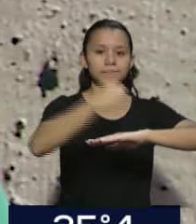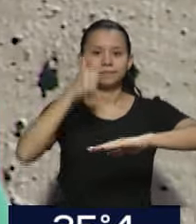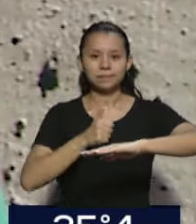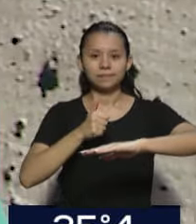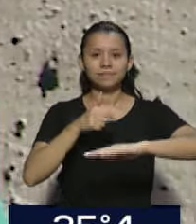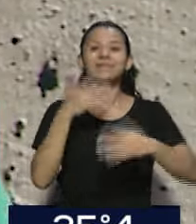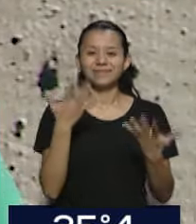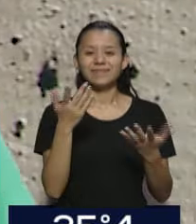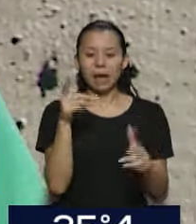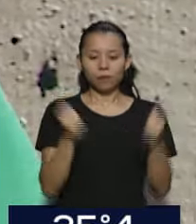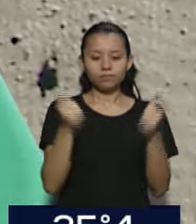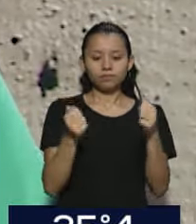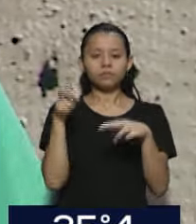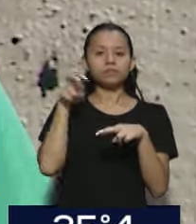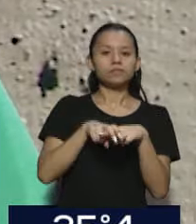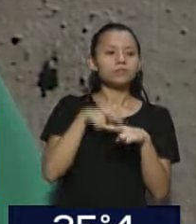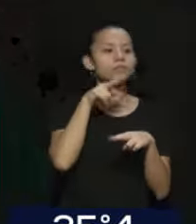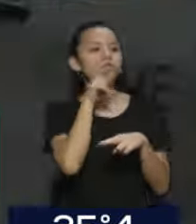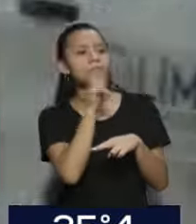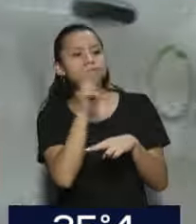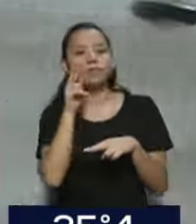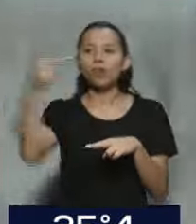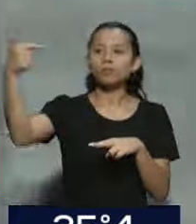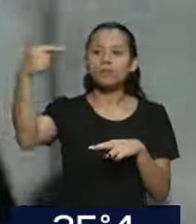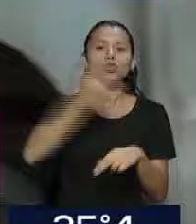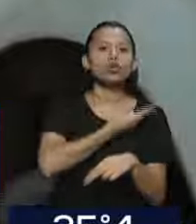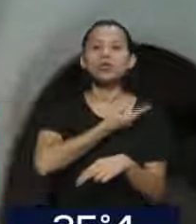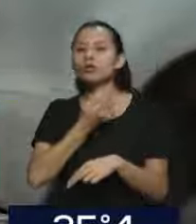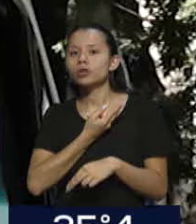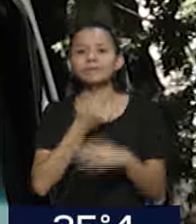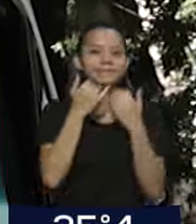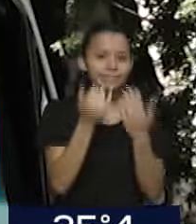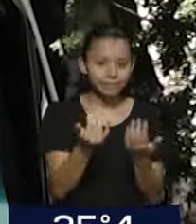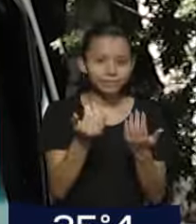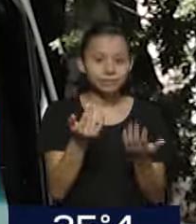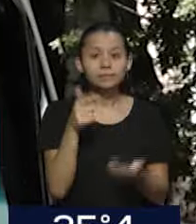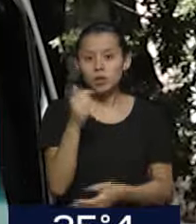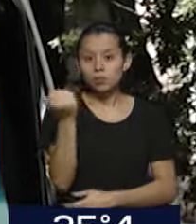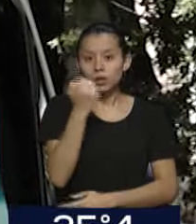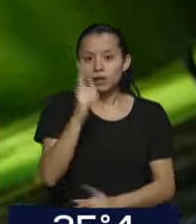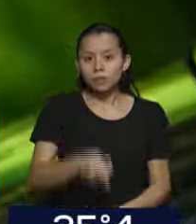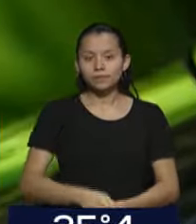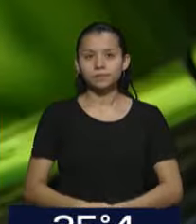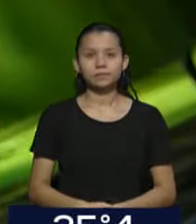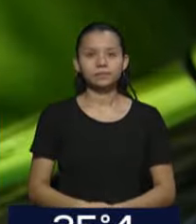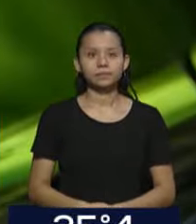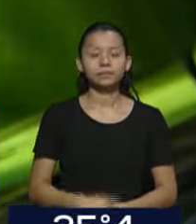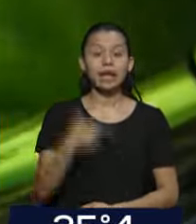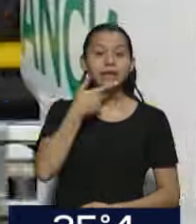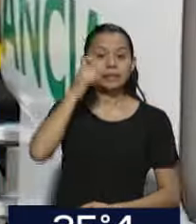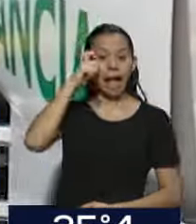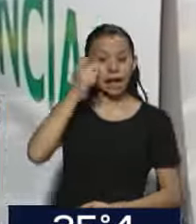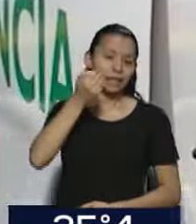conductor no sepa exactamente dónde va a estar el radar. Desde las AES insisten en la necesidad de los controles y